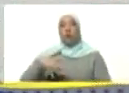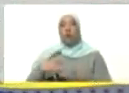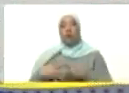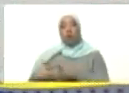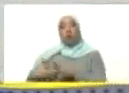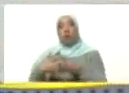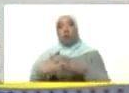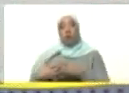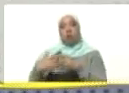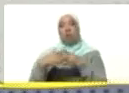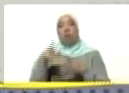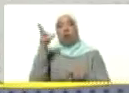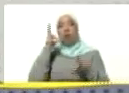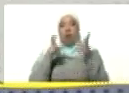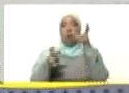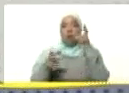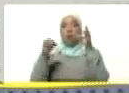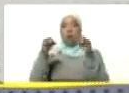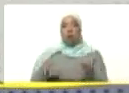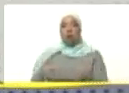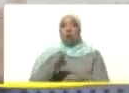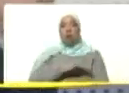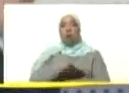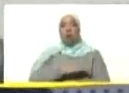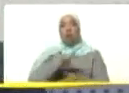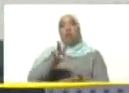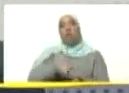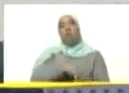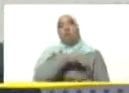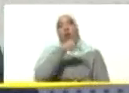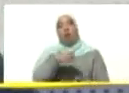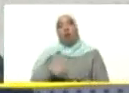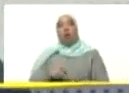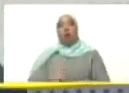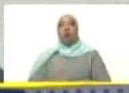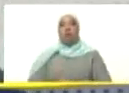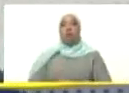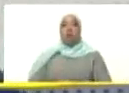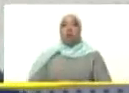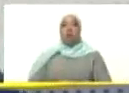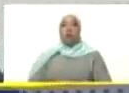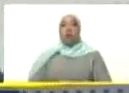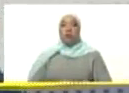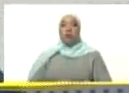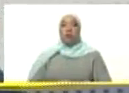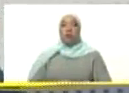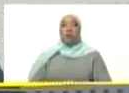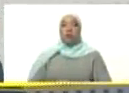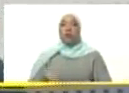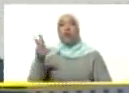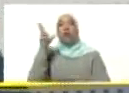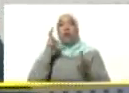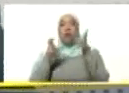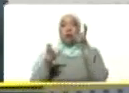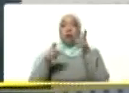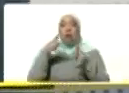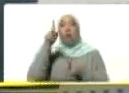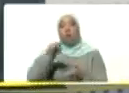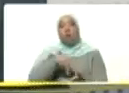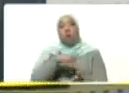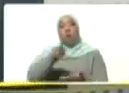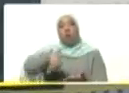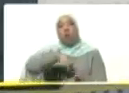Unidos no escuchan lo suficiente a sus propios poetas. If they had listened to their poet laureate, si escucharan a su poeta